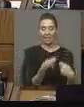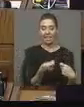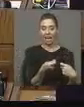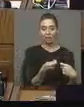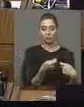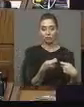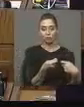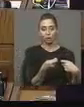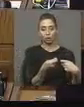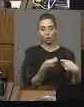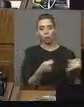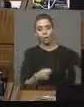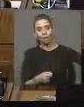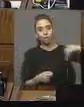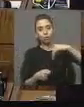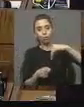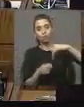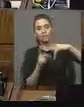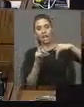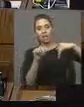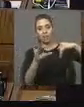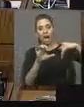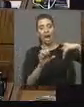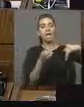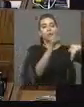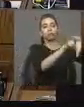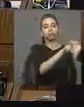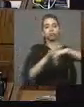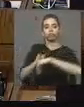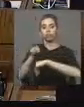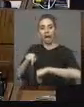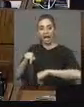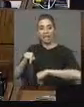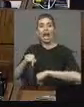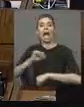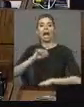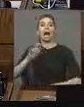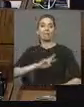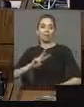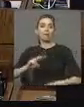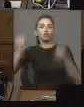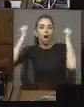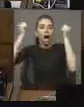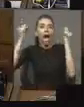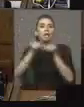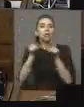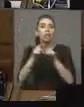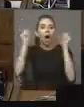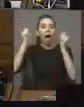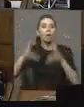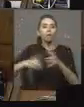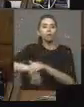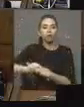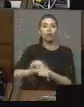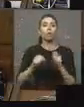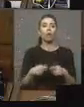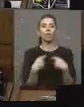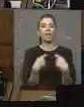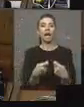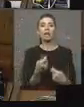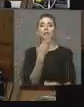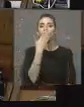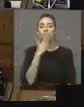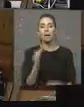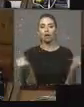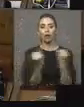en los buses de la DAE para traer gente acá como barras bravas se podría haber gastado en una mejor